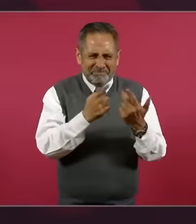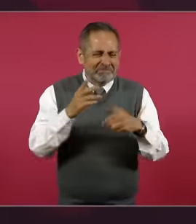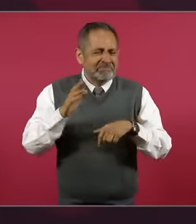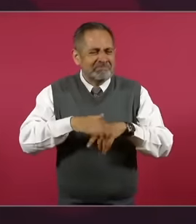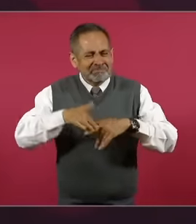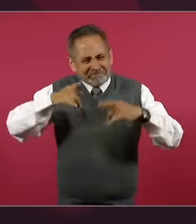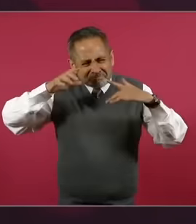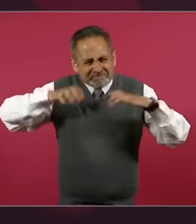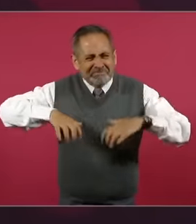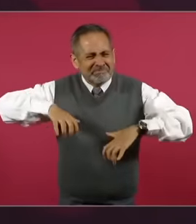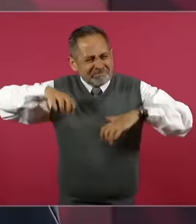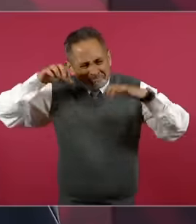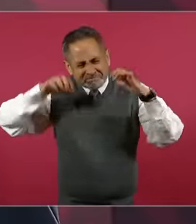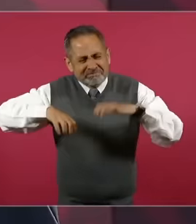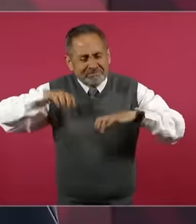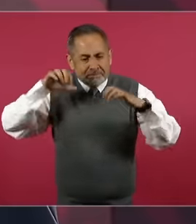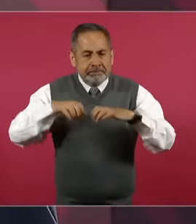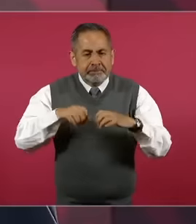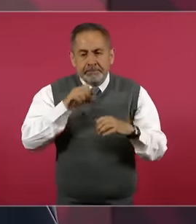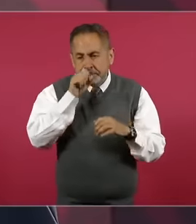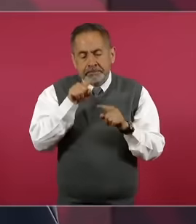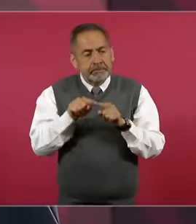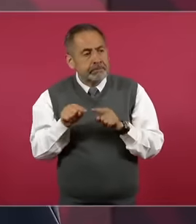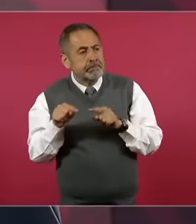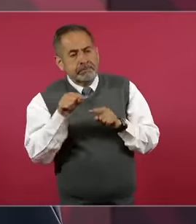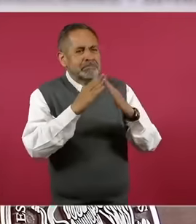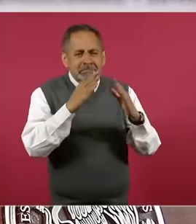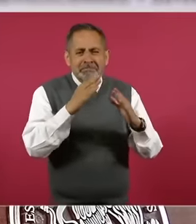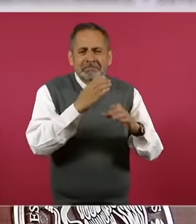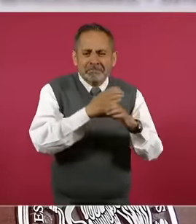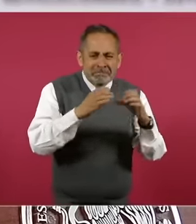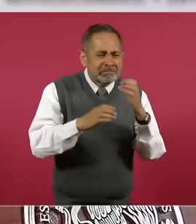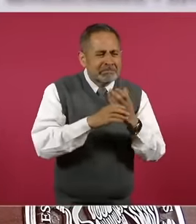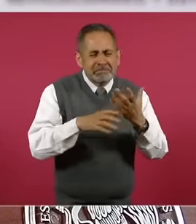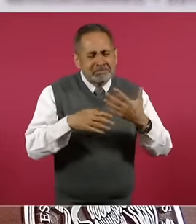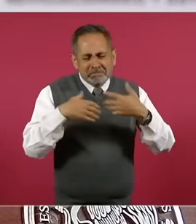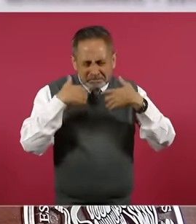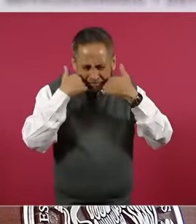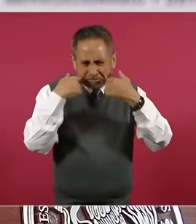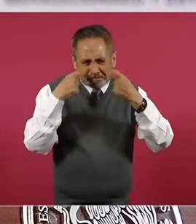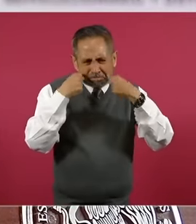lluvias, y también en la Costa Grande. Se